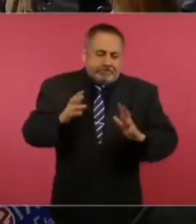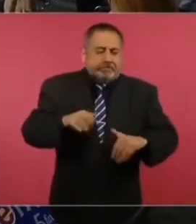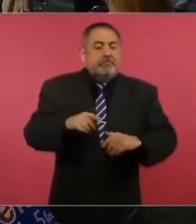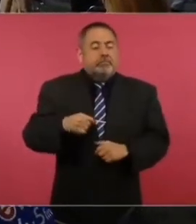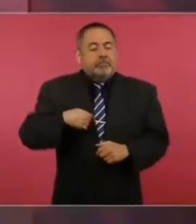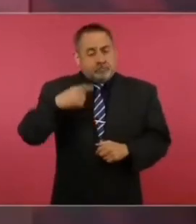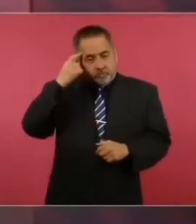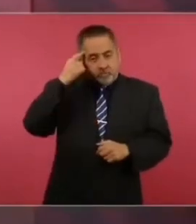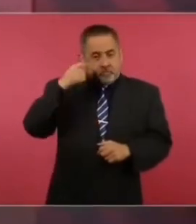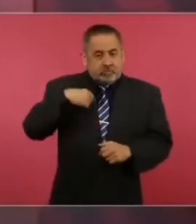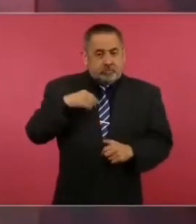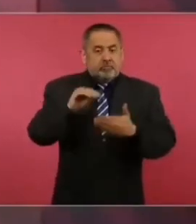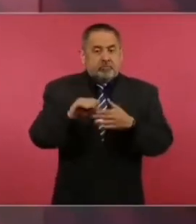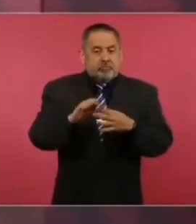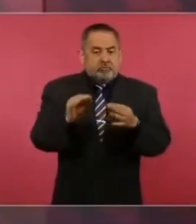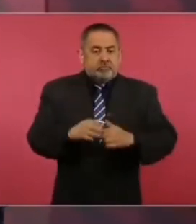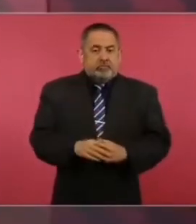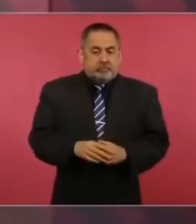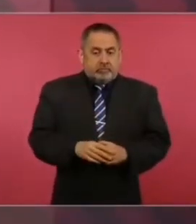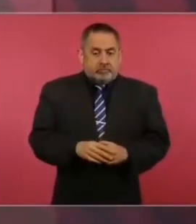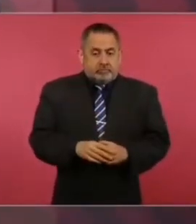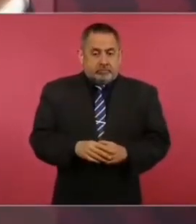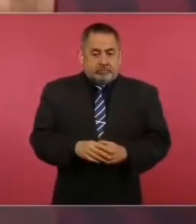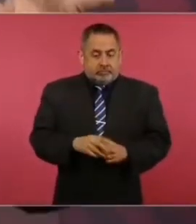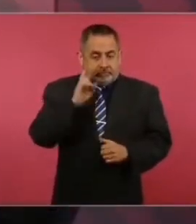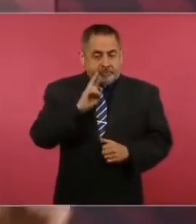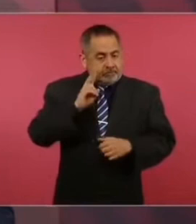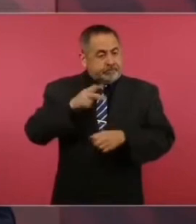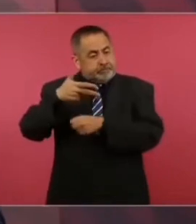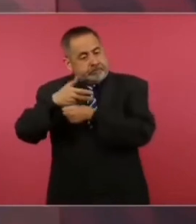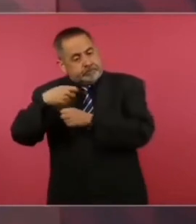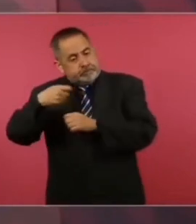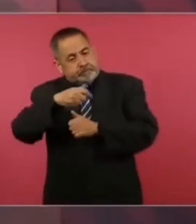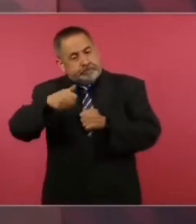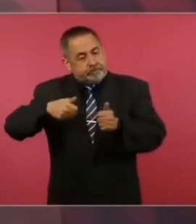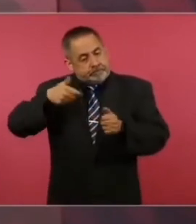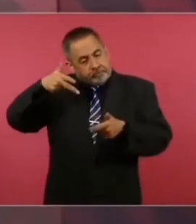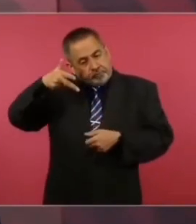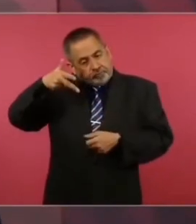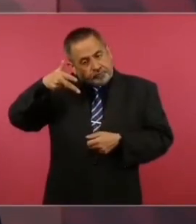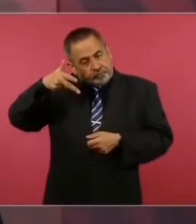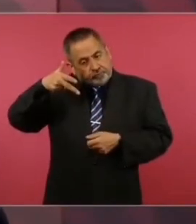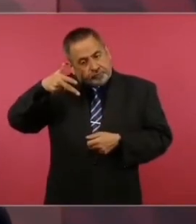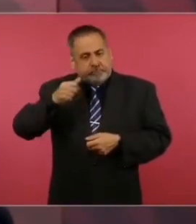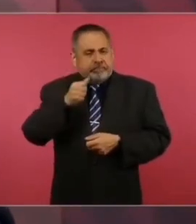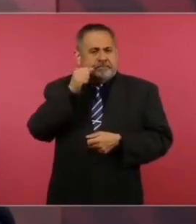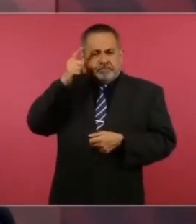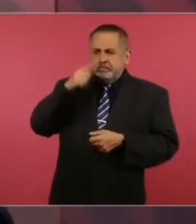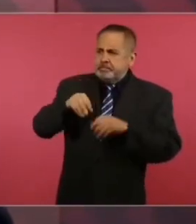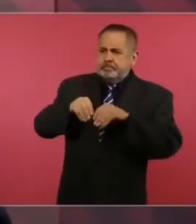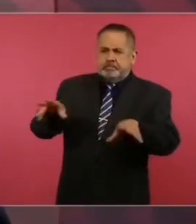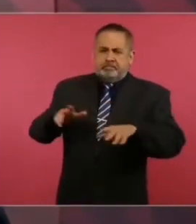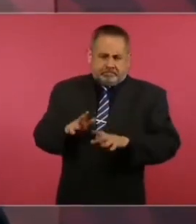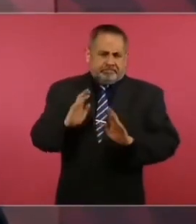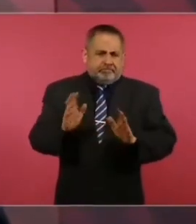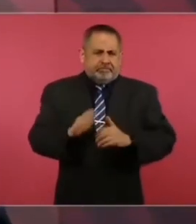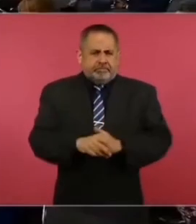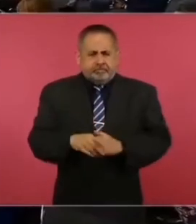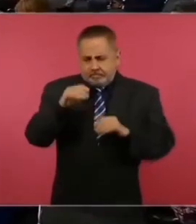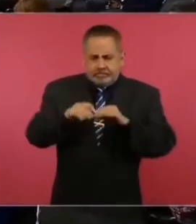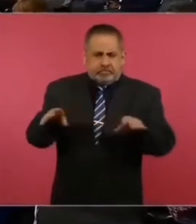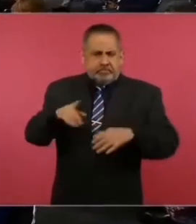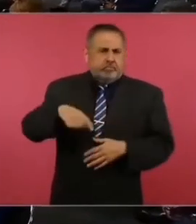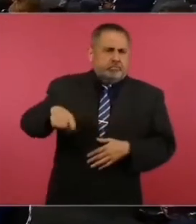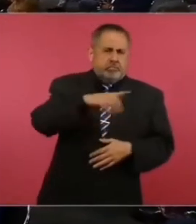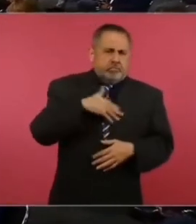fue ponerla, pues casi completa, lo que se pudo grabar detrás de cámara, anoche, para que